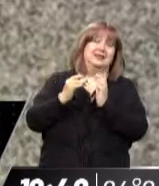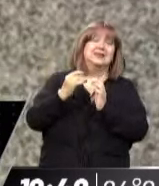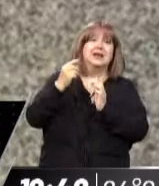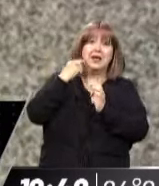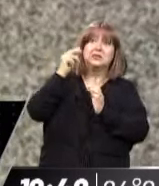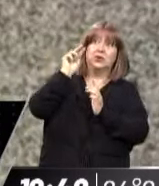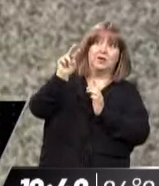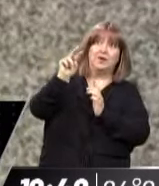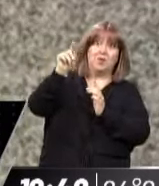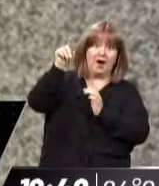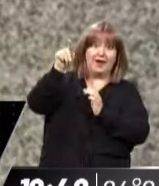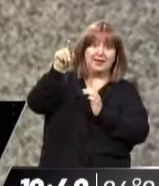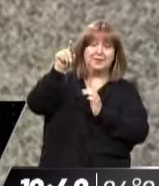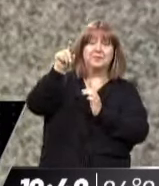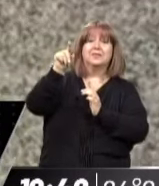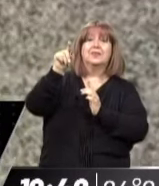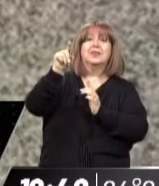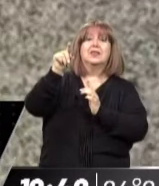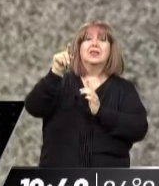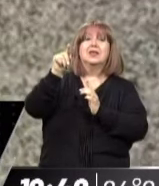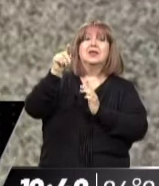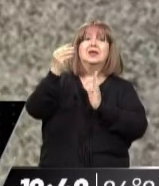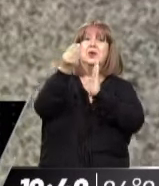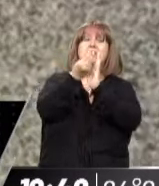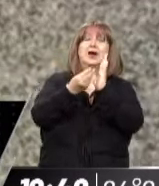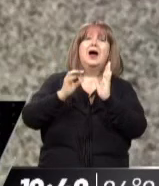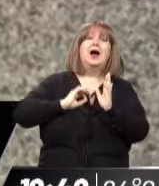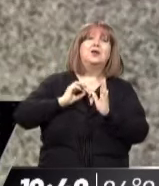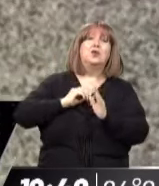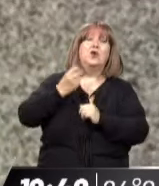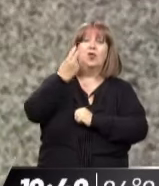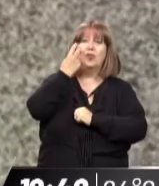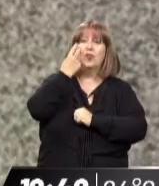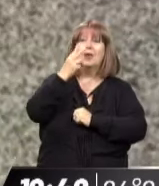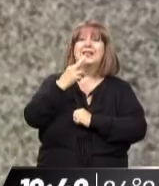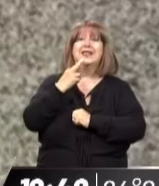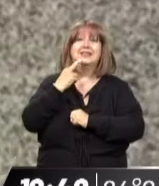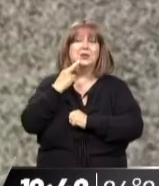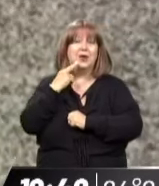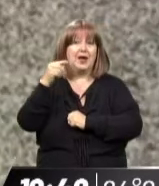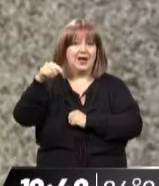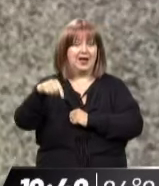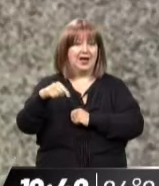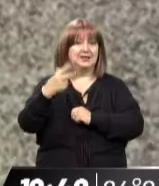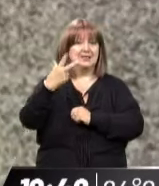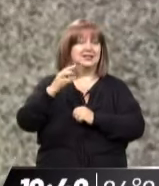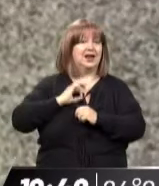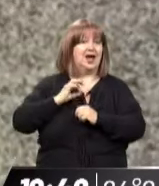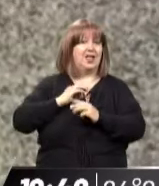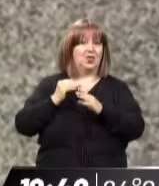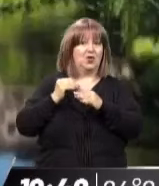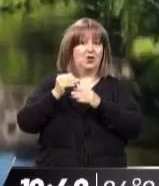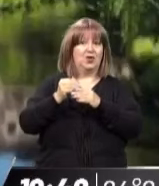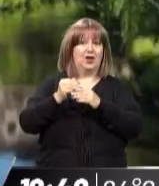imagen que estamos viendo en teoría y de acuerdo a la información que tenemos es del año 2019 o sea que es de 3 años antes de